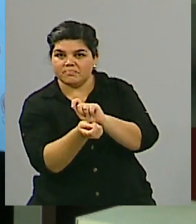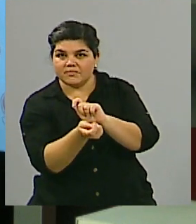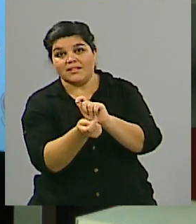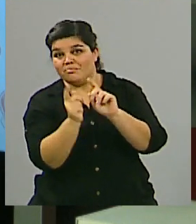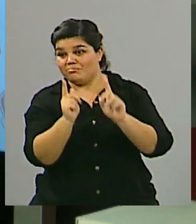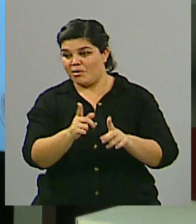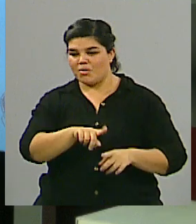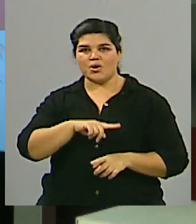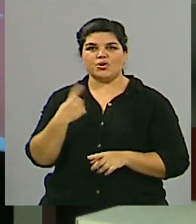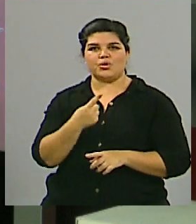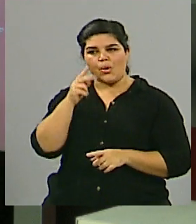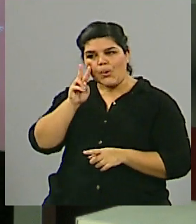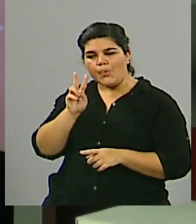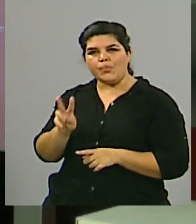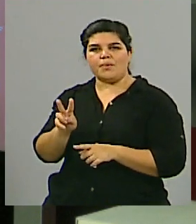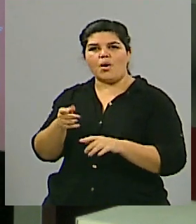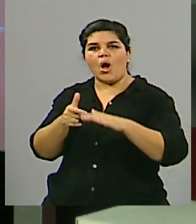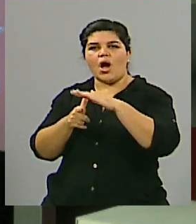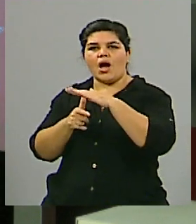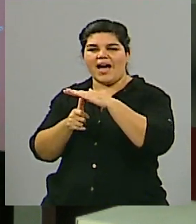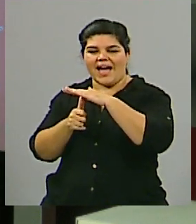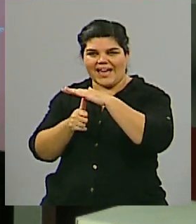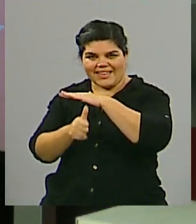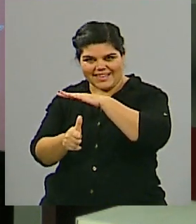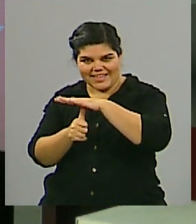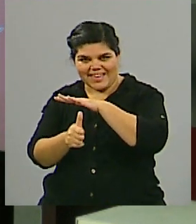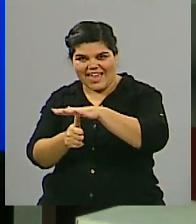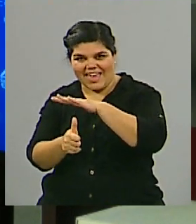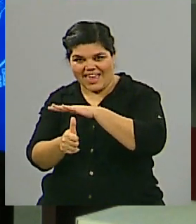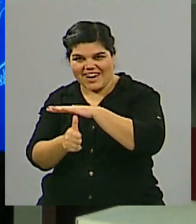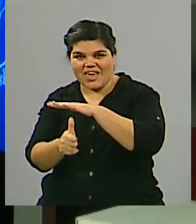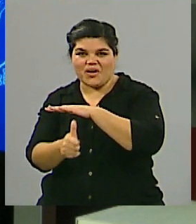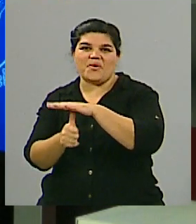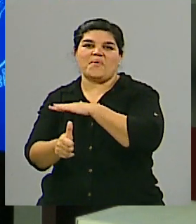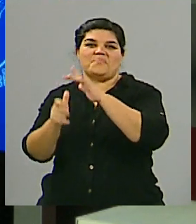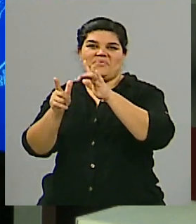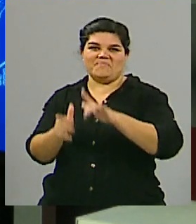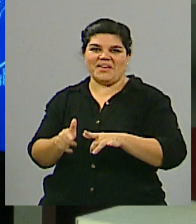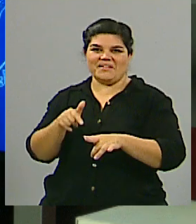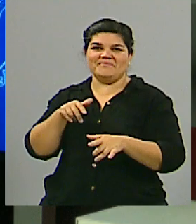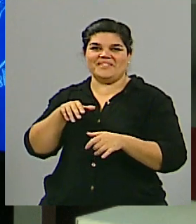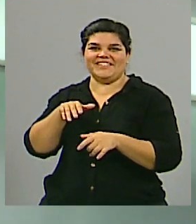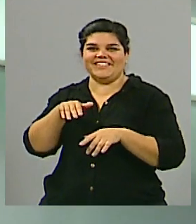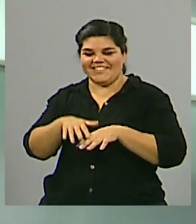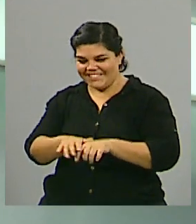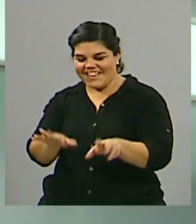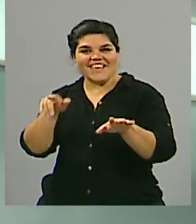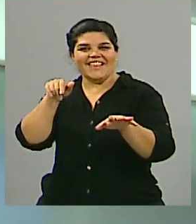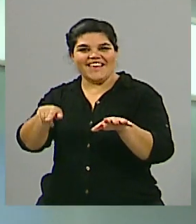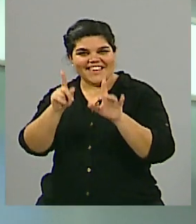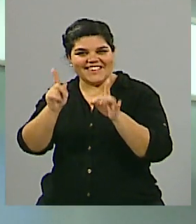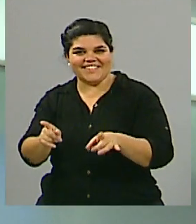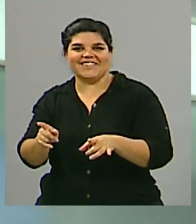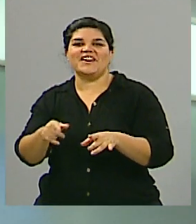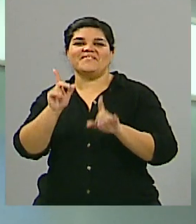capacita en perspectiva de género, tenemos una ley Micaela, digo, van sumándose cosas a la sociedad que incluso son